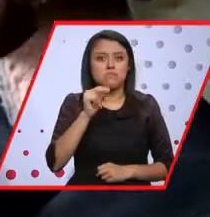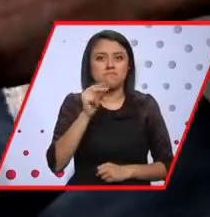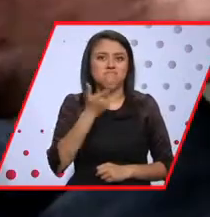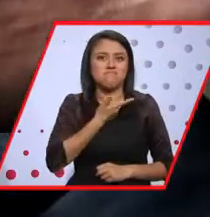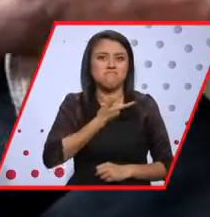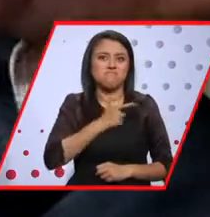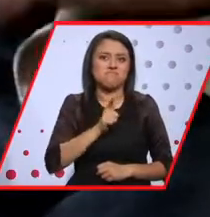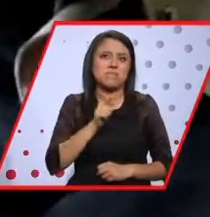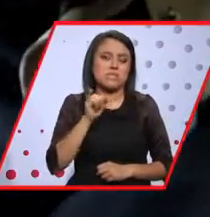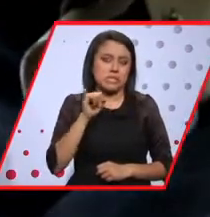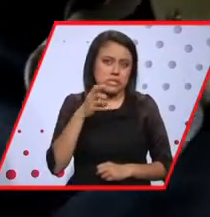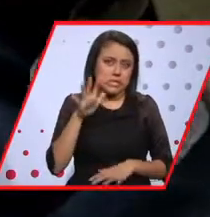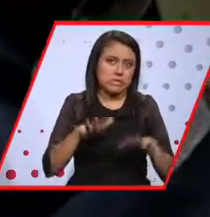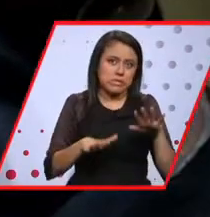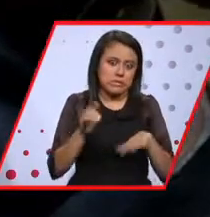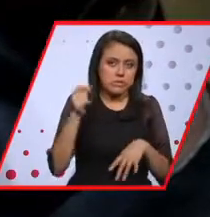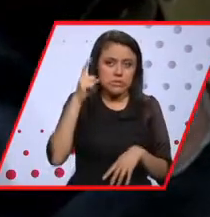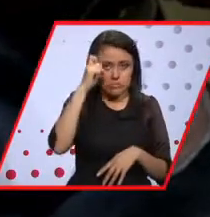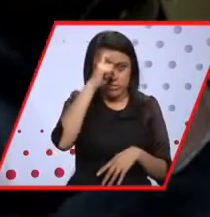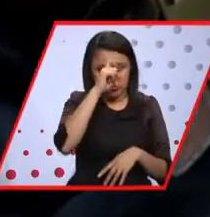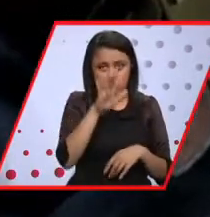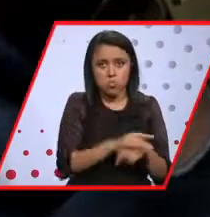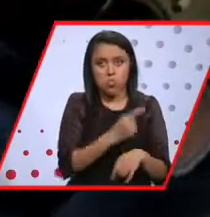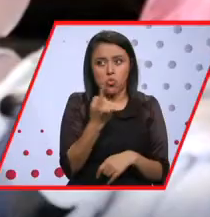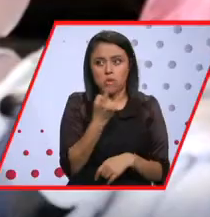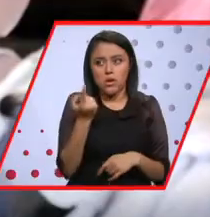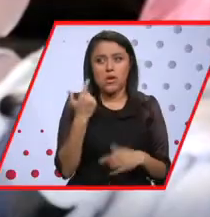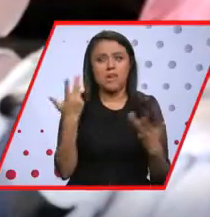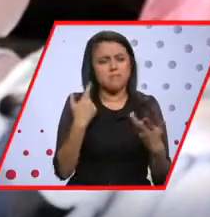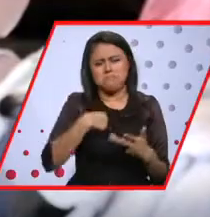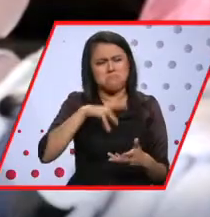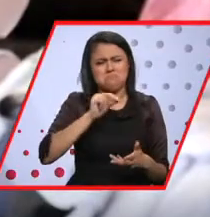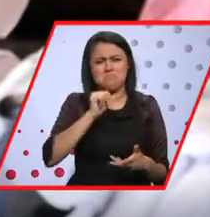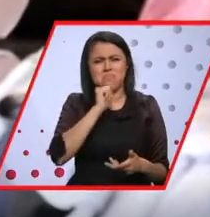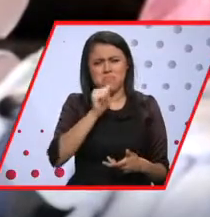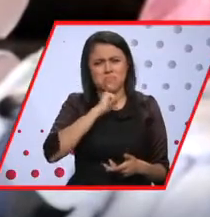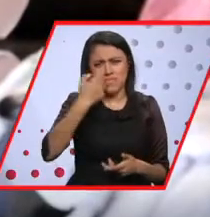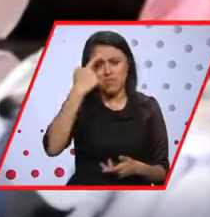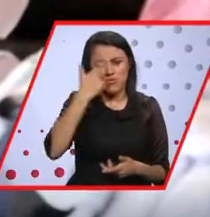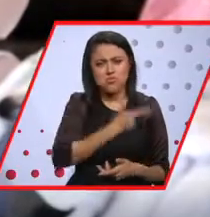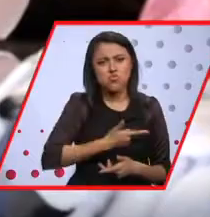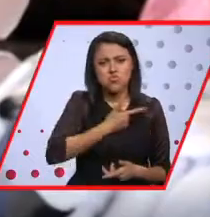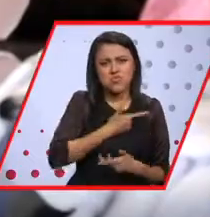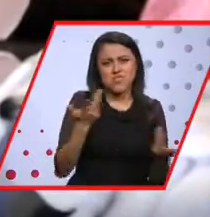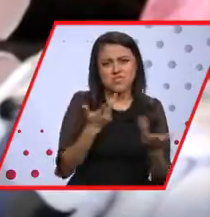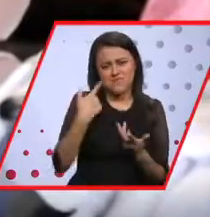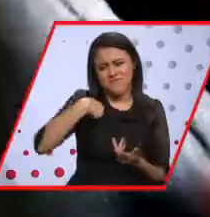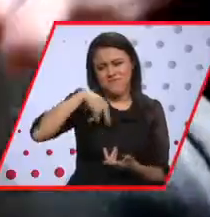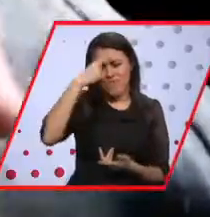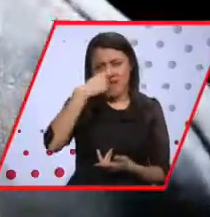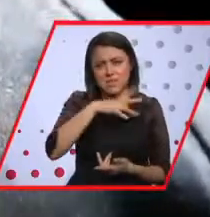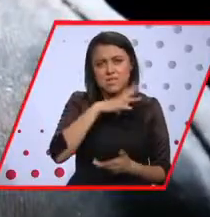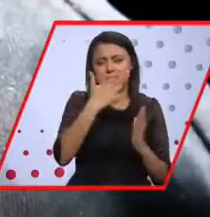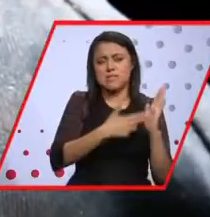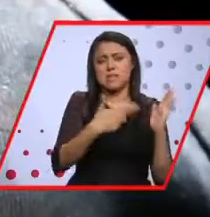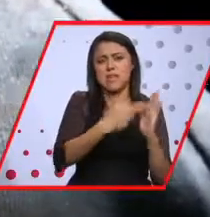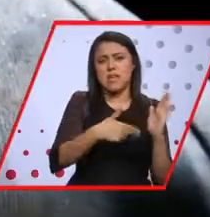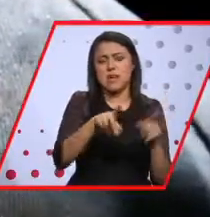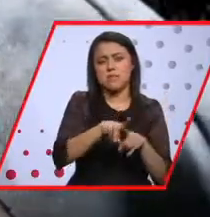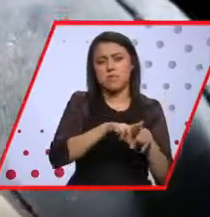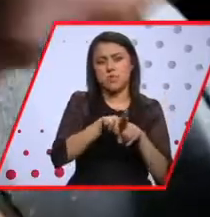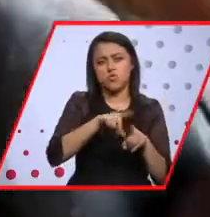es complicado, pero para nosotros no es complicado porque nos gusta hacerlo. El taller de los hermanos Cruz se caracteriza por sus